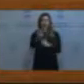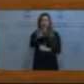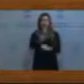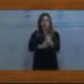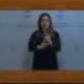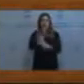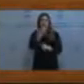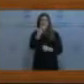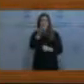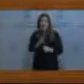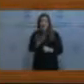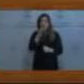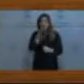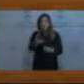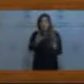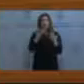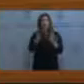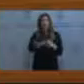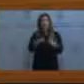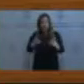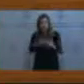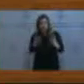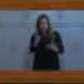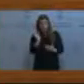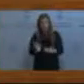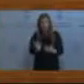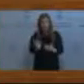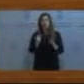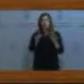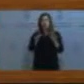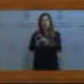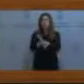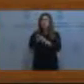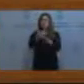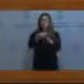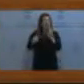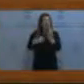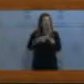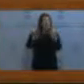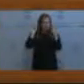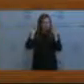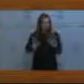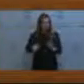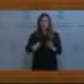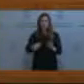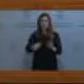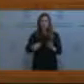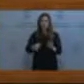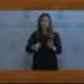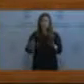además le sumamos el beneficio social que se impone, es una medida de ineludible